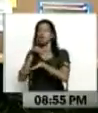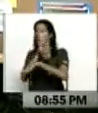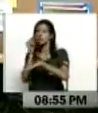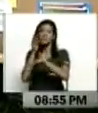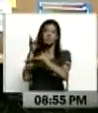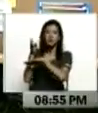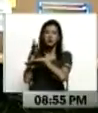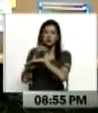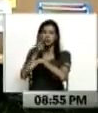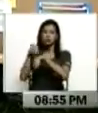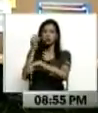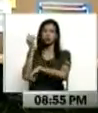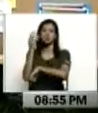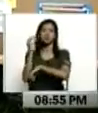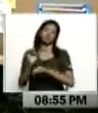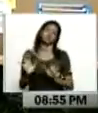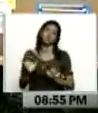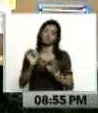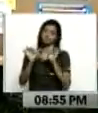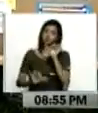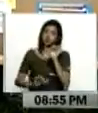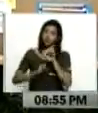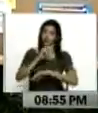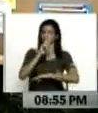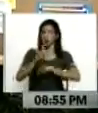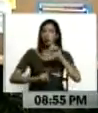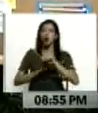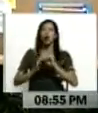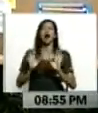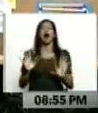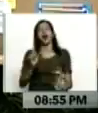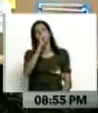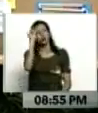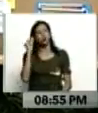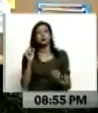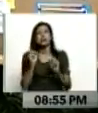descubrió por dónde le entra el agua al